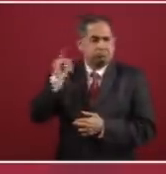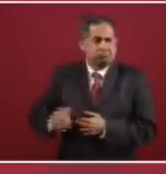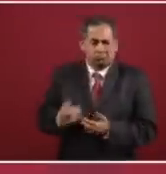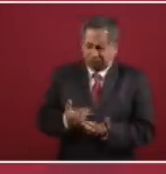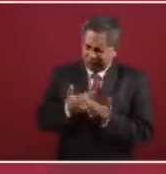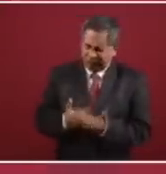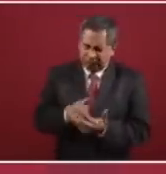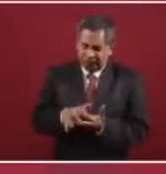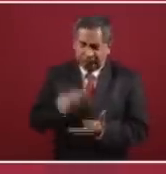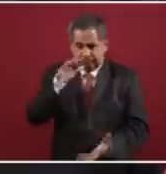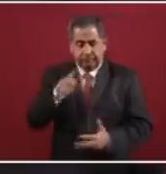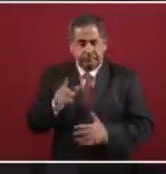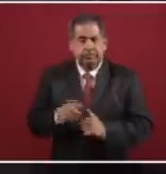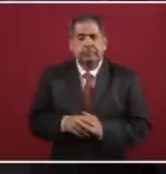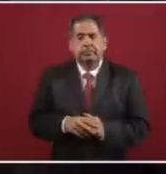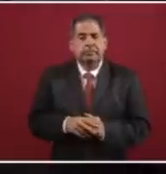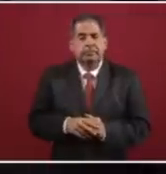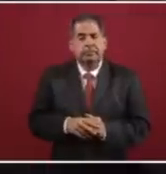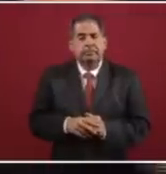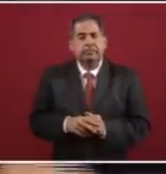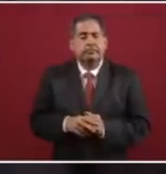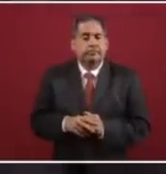y